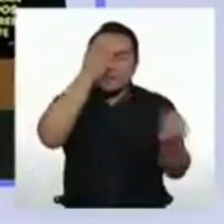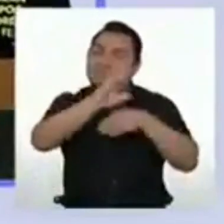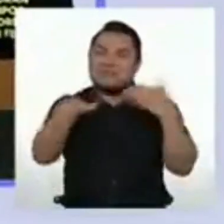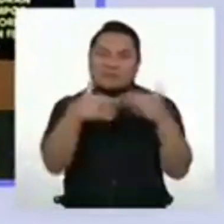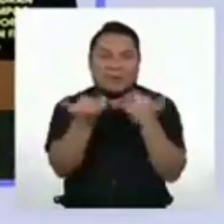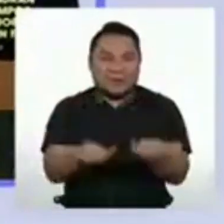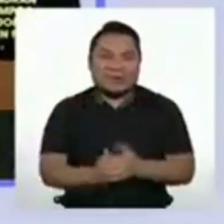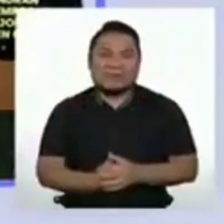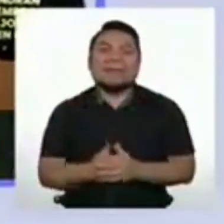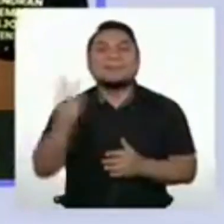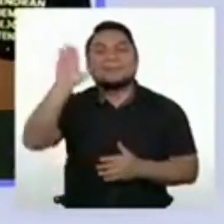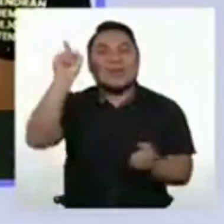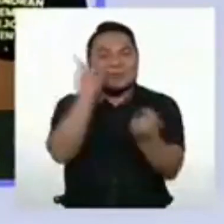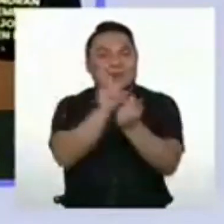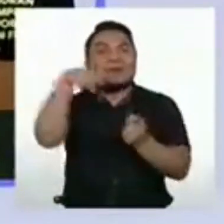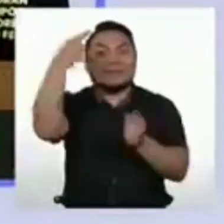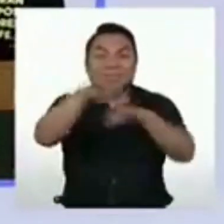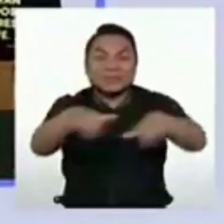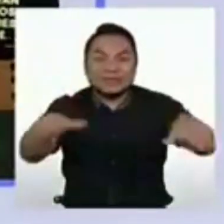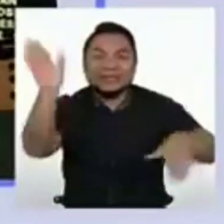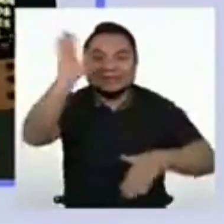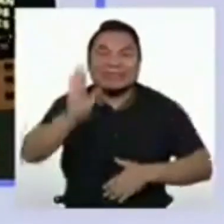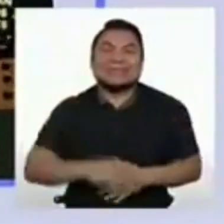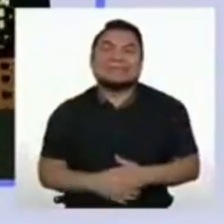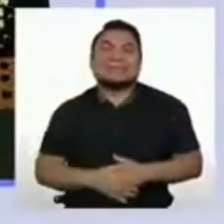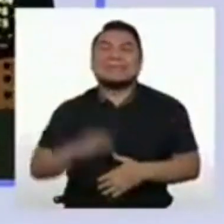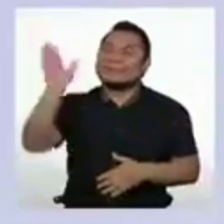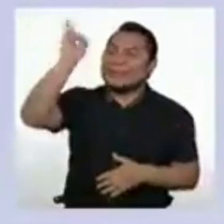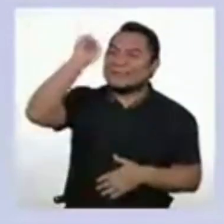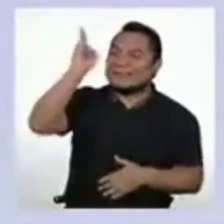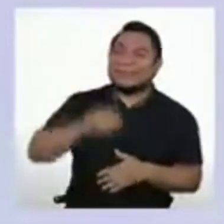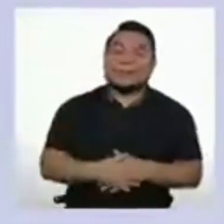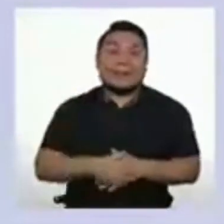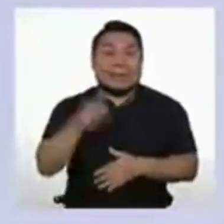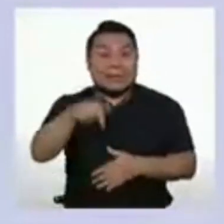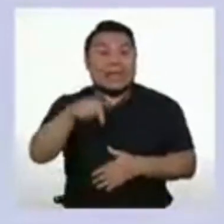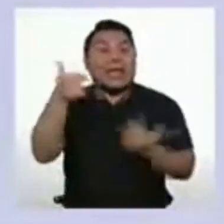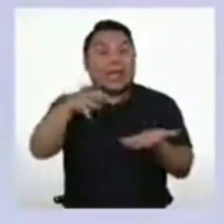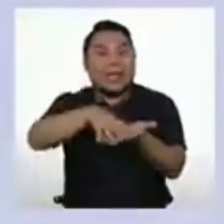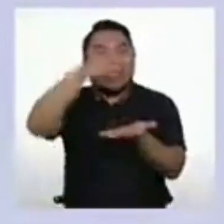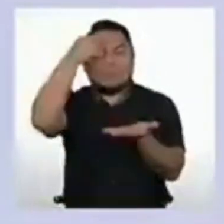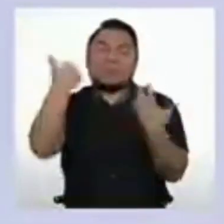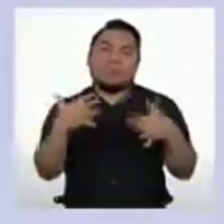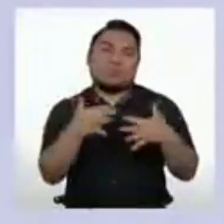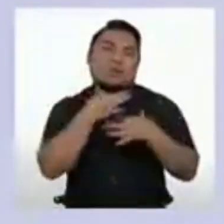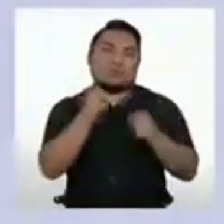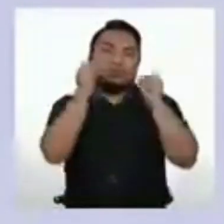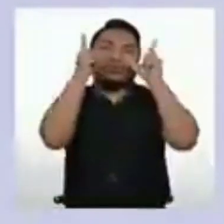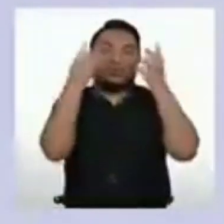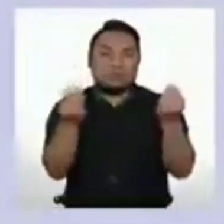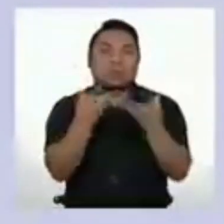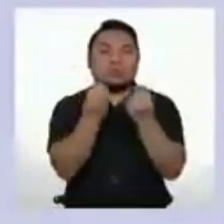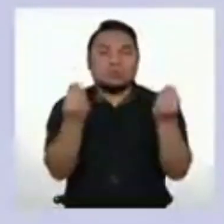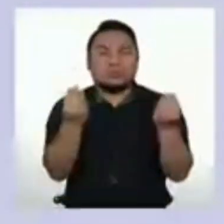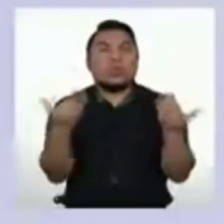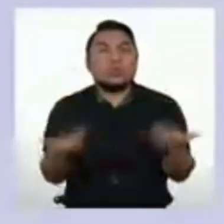lo aprendido hoy. Nos vemos pronto, niños y niñas. ¡Chao! ¡Chao, profesor! El programa de hoy fue realmente sorprendente por la gran